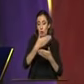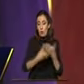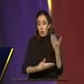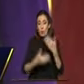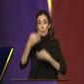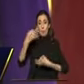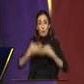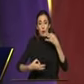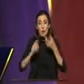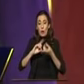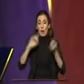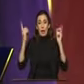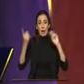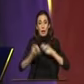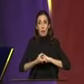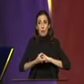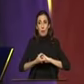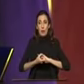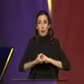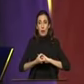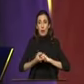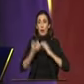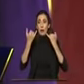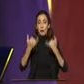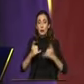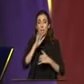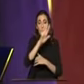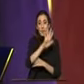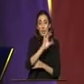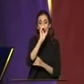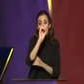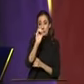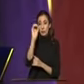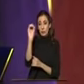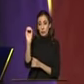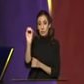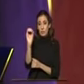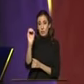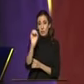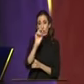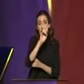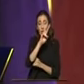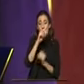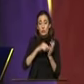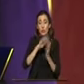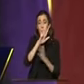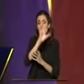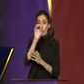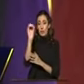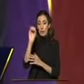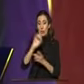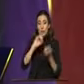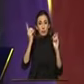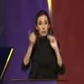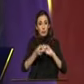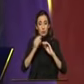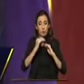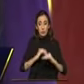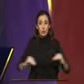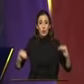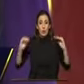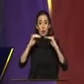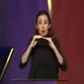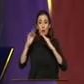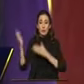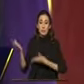venezolanos, pasamos, óigase bien, de 500 a 2.500 ingresos diarios. ¿Y quiénes transitaban